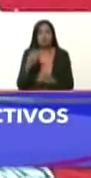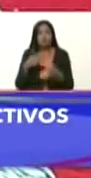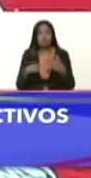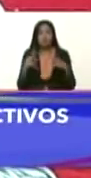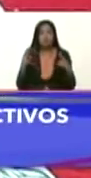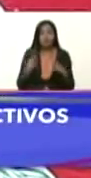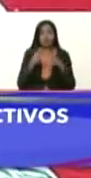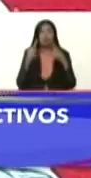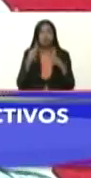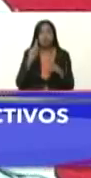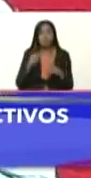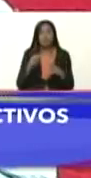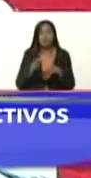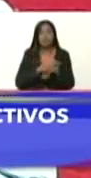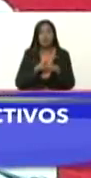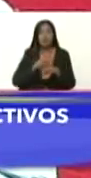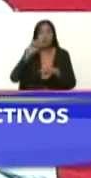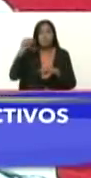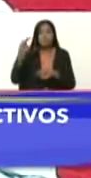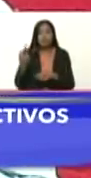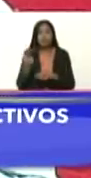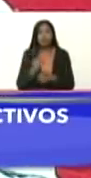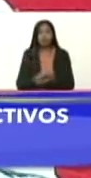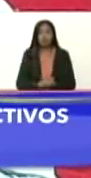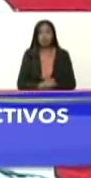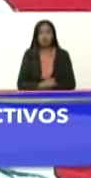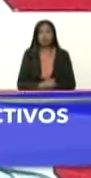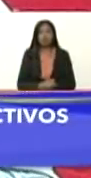ver el jueves que viene,